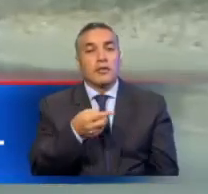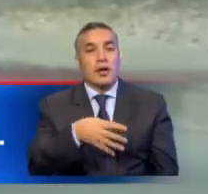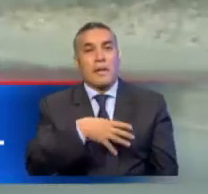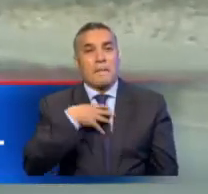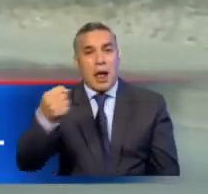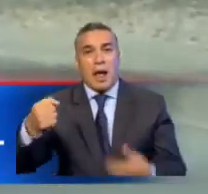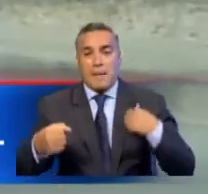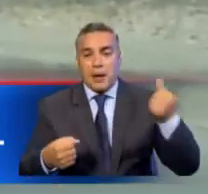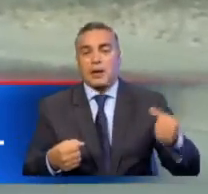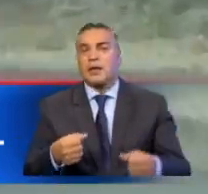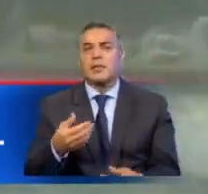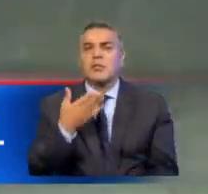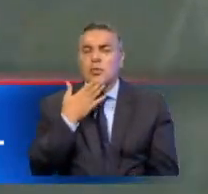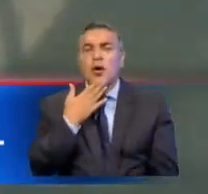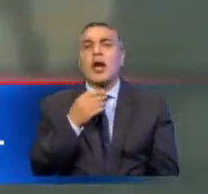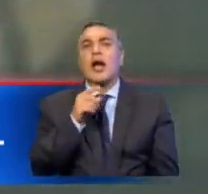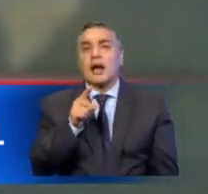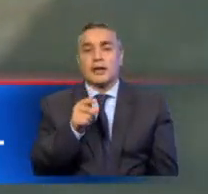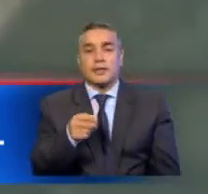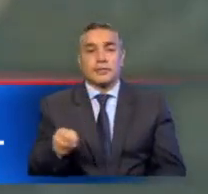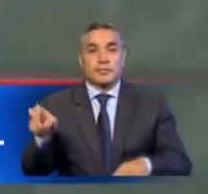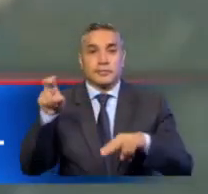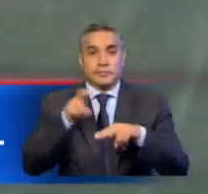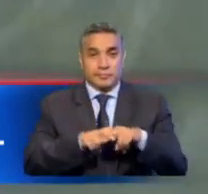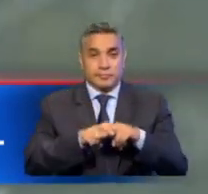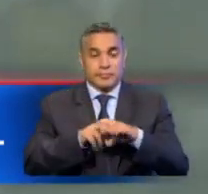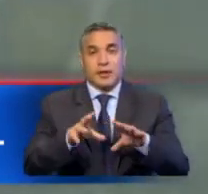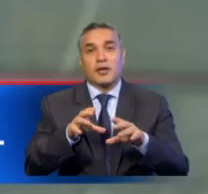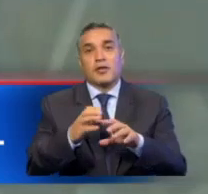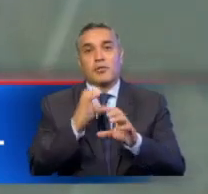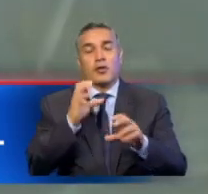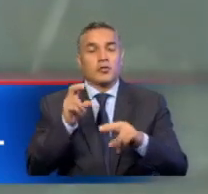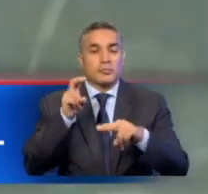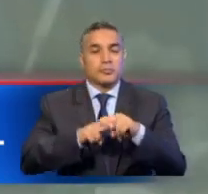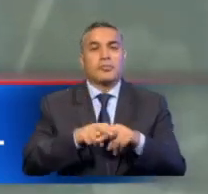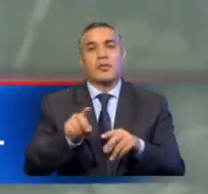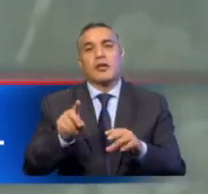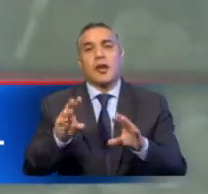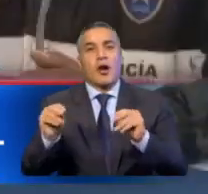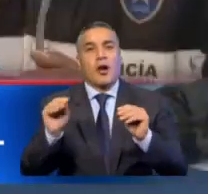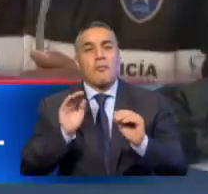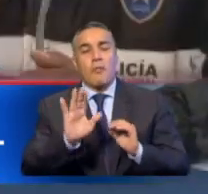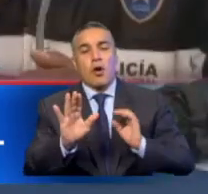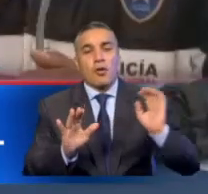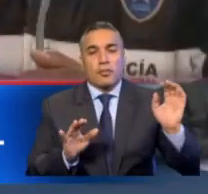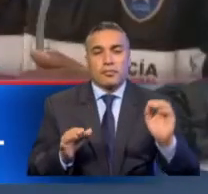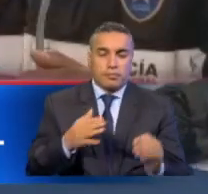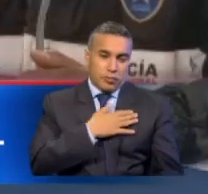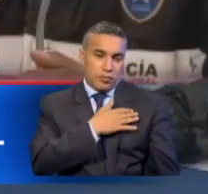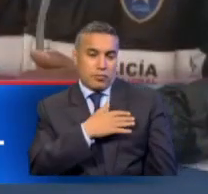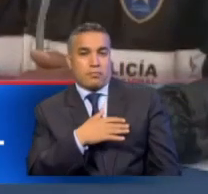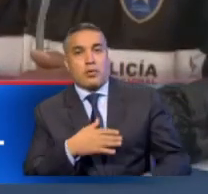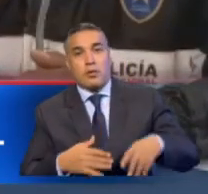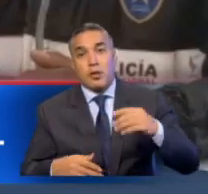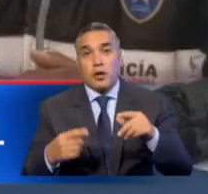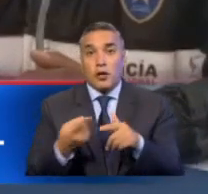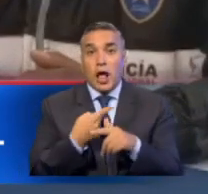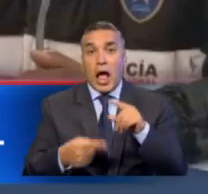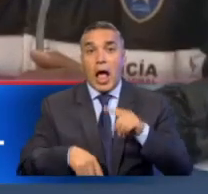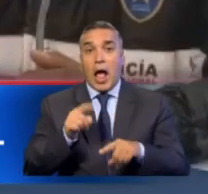carteristas. Se subían, había distracciones, tal vez posibles empujones, y el